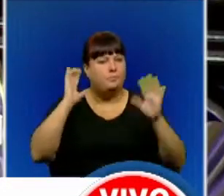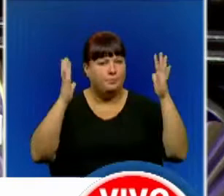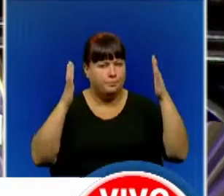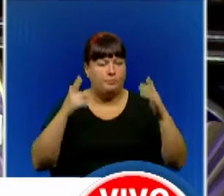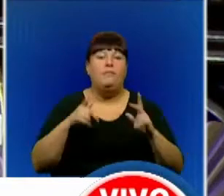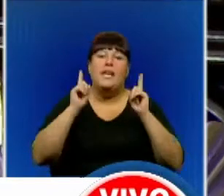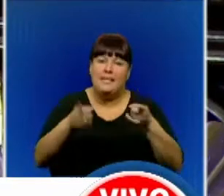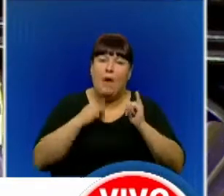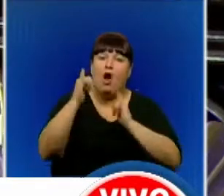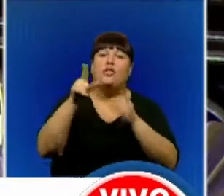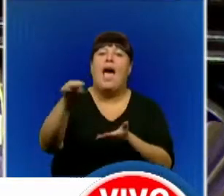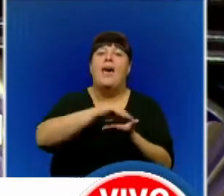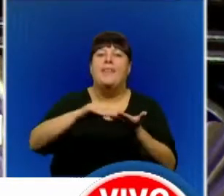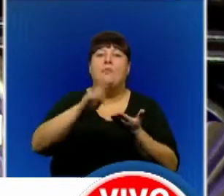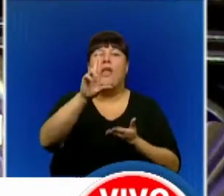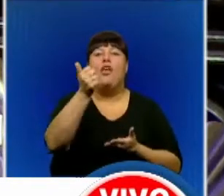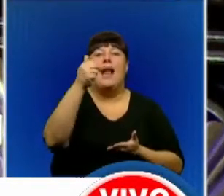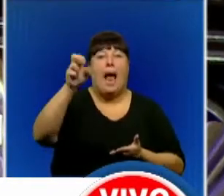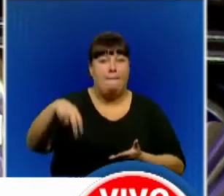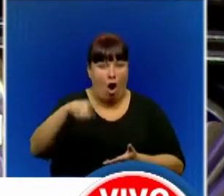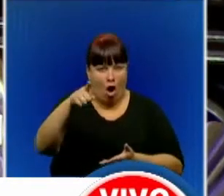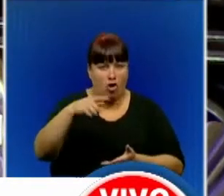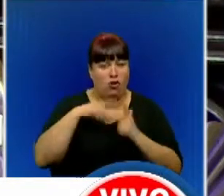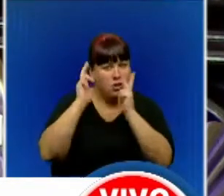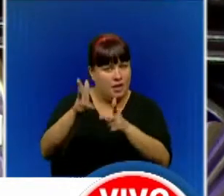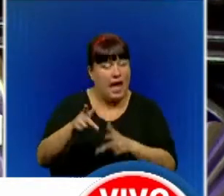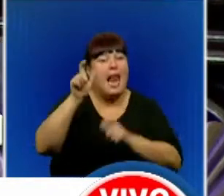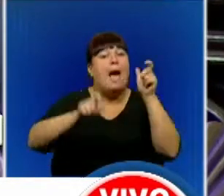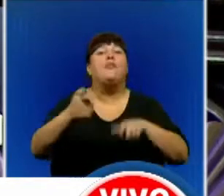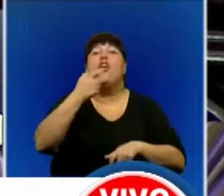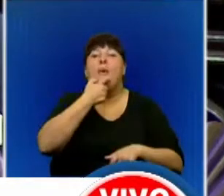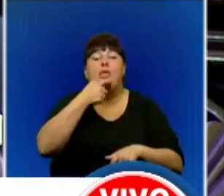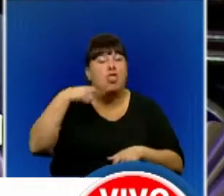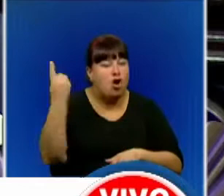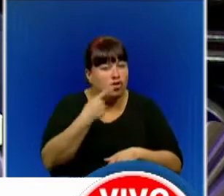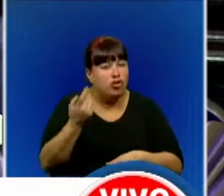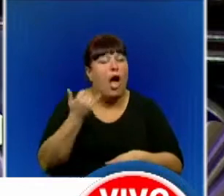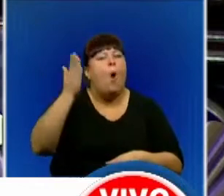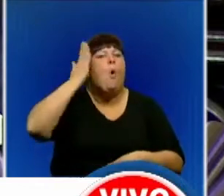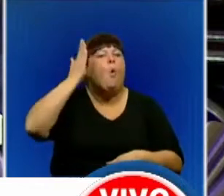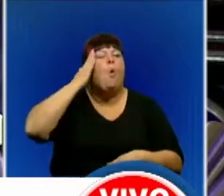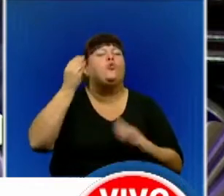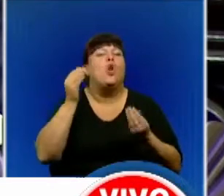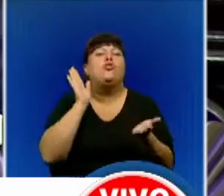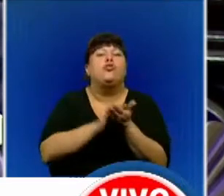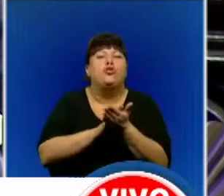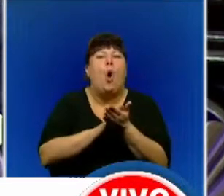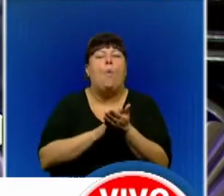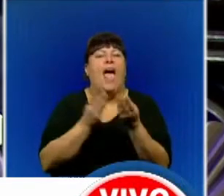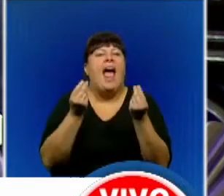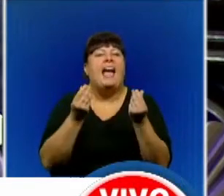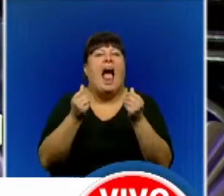Y le quiero decir al diputado Ramón que los mendocinos tenemos una cultura que tiene que ver con la